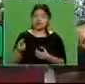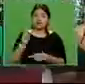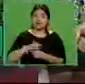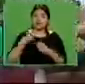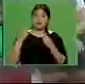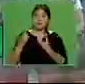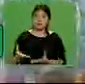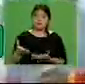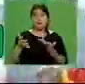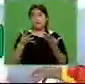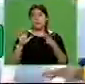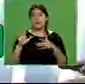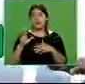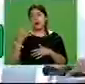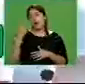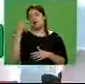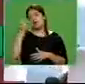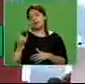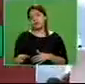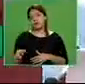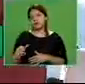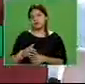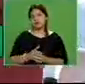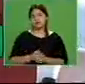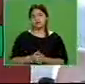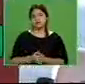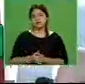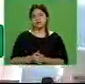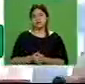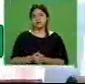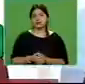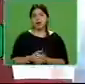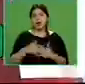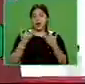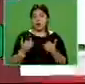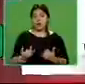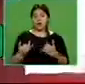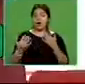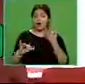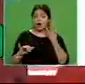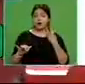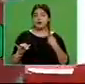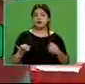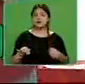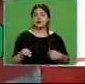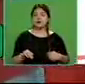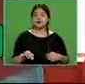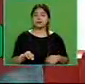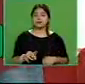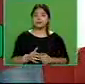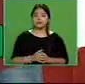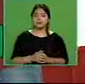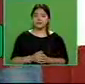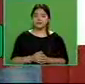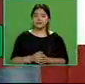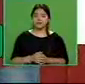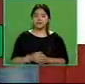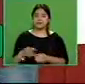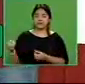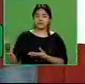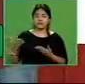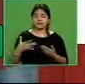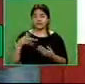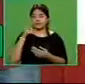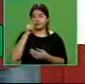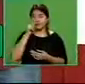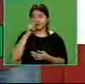para entregar por lo menos a una de las señoras mientras estamos en vivo? La tenemos por aquí. Aquí me está dando el comandante